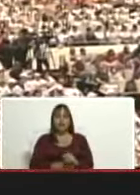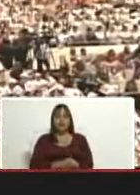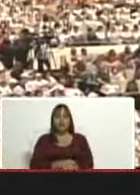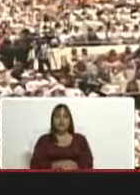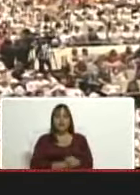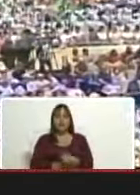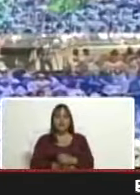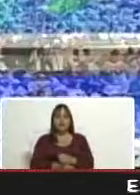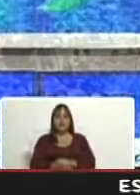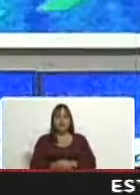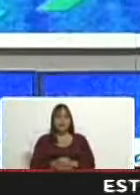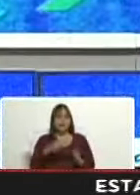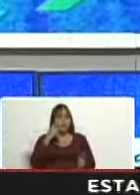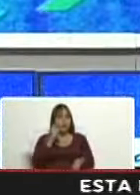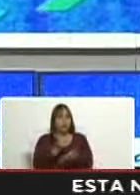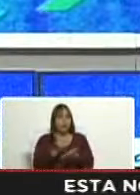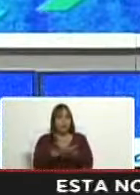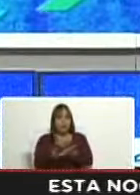Fíjense ustedes, estos son